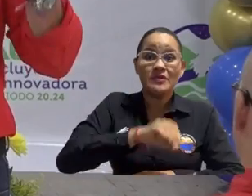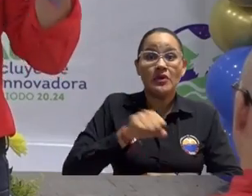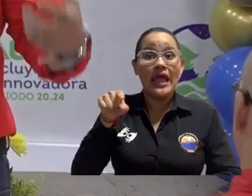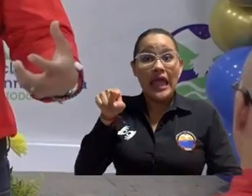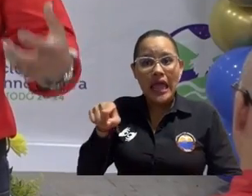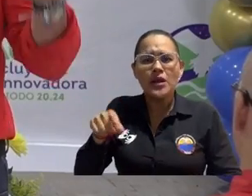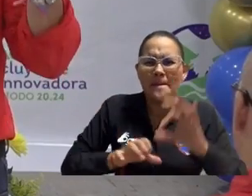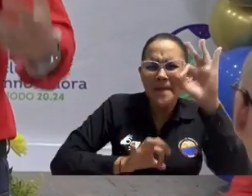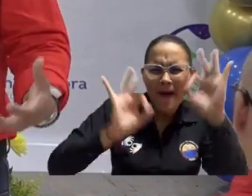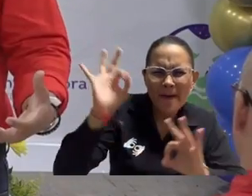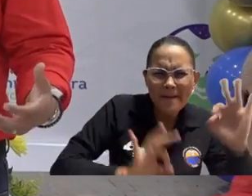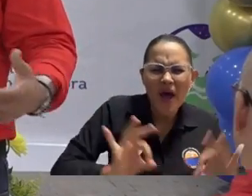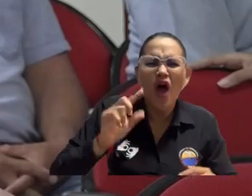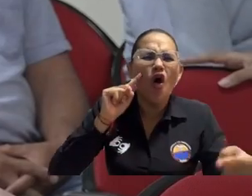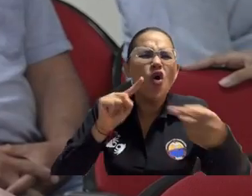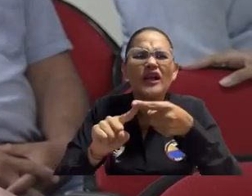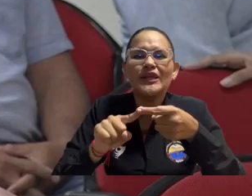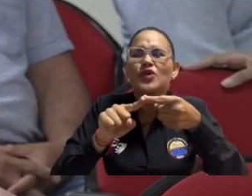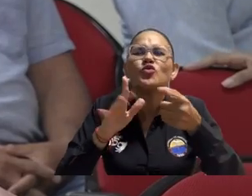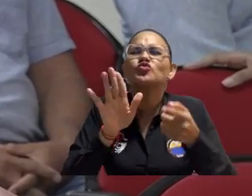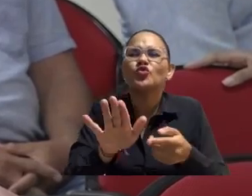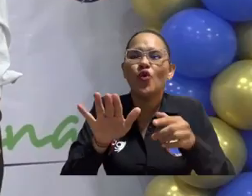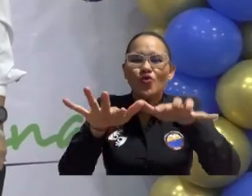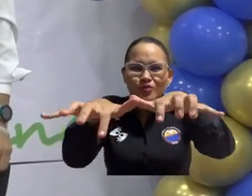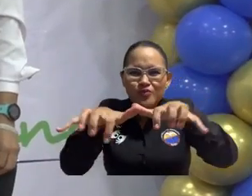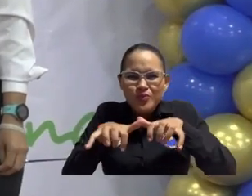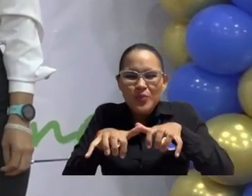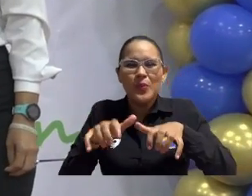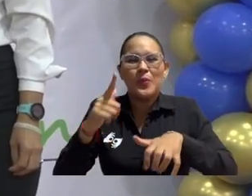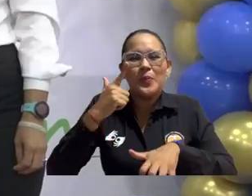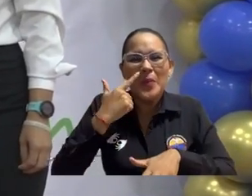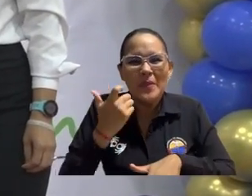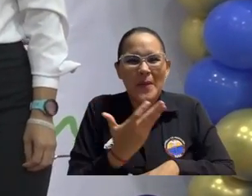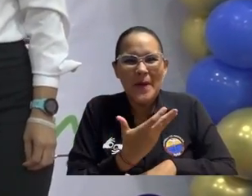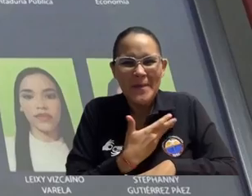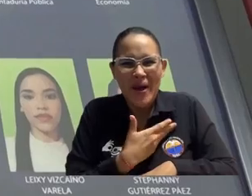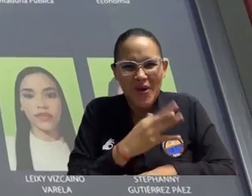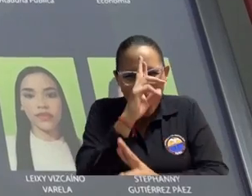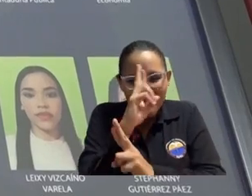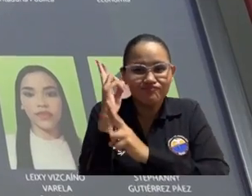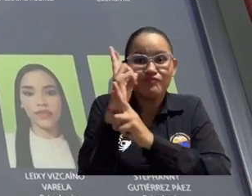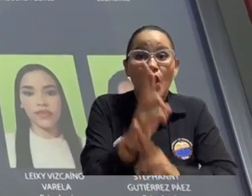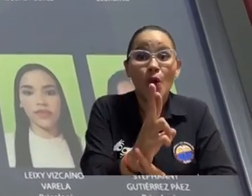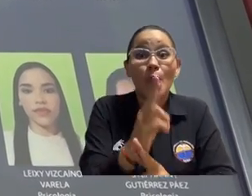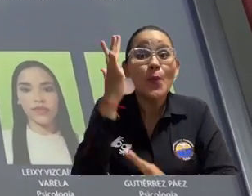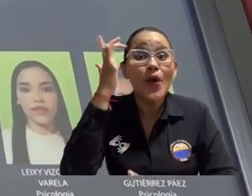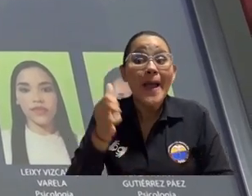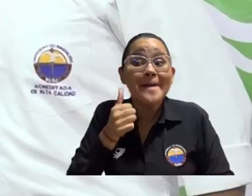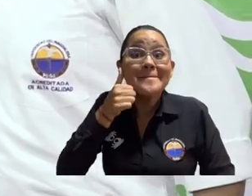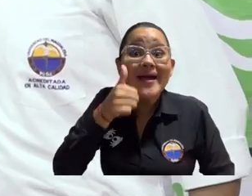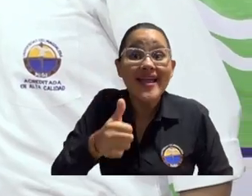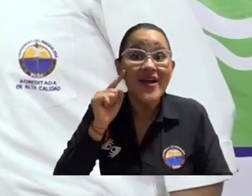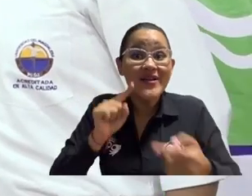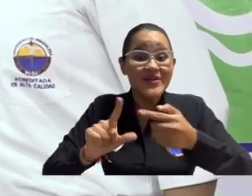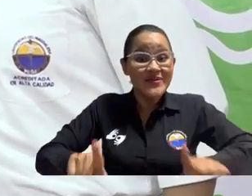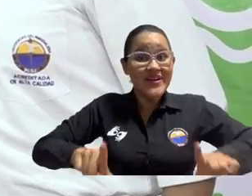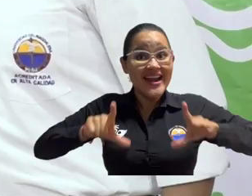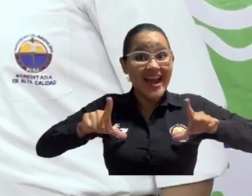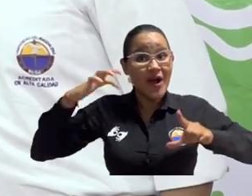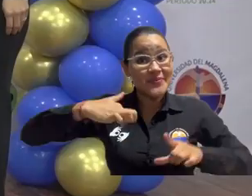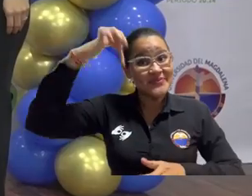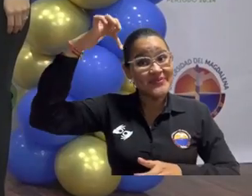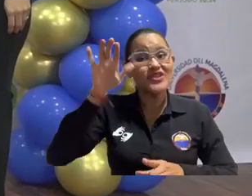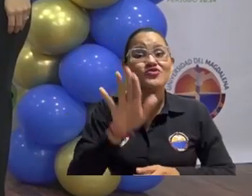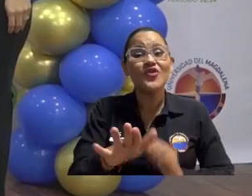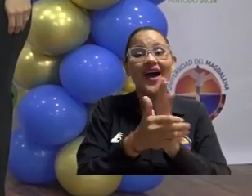rector Pablo Vera Salazar, organizó una ceremonia de reconocimiento para los familiares de los 15 jóvenes Talento Magdalena que al día